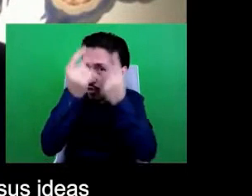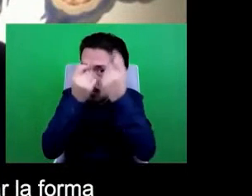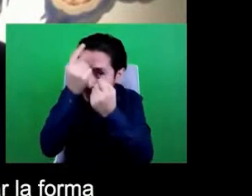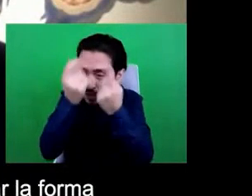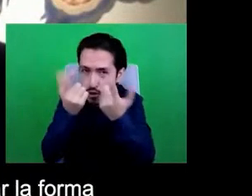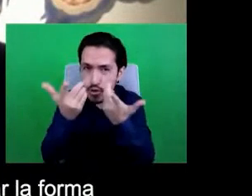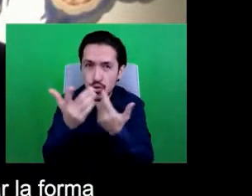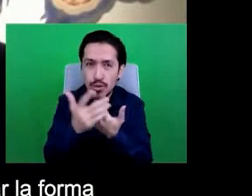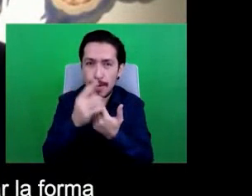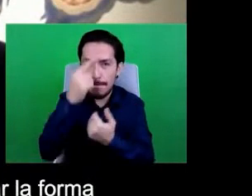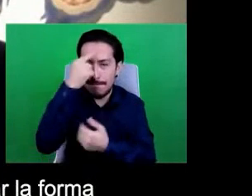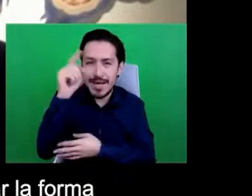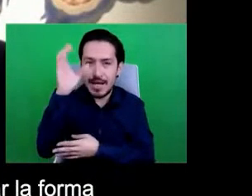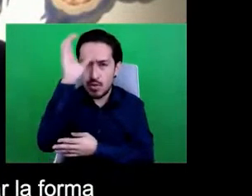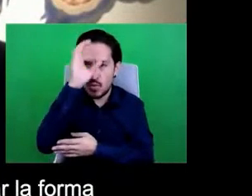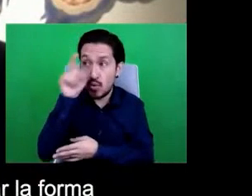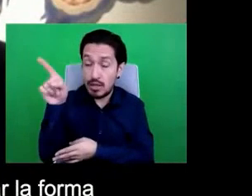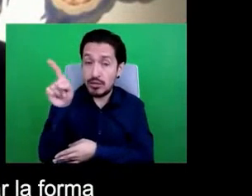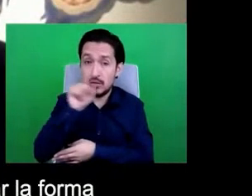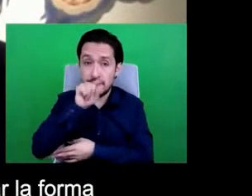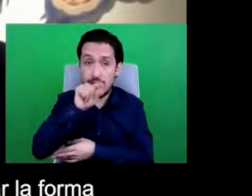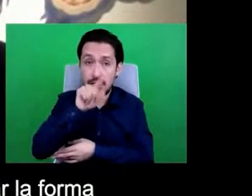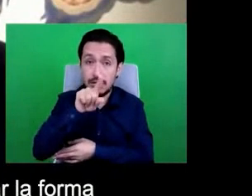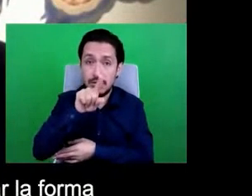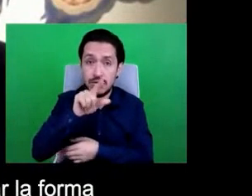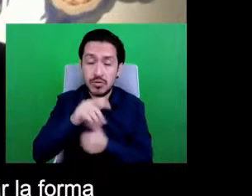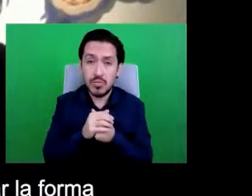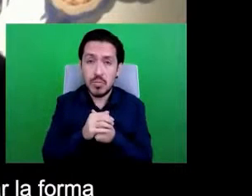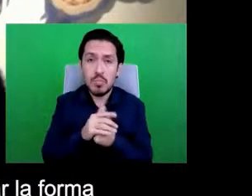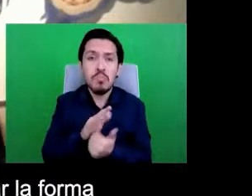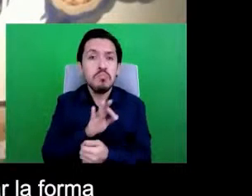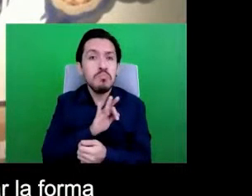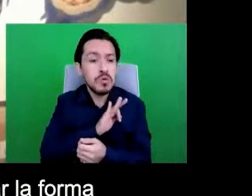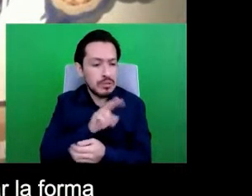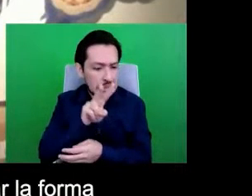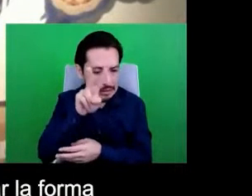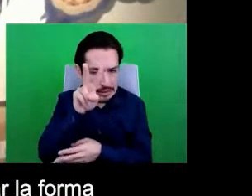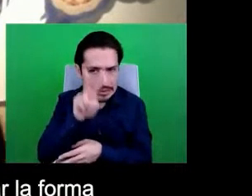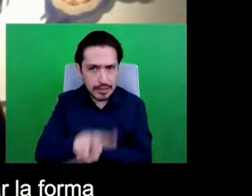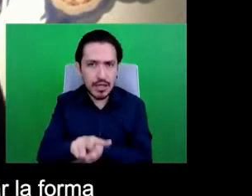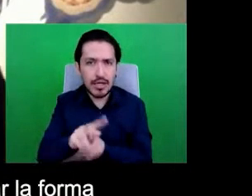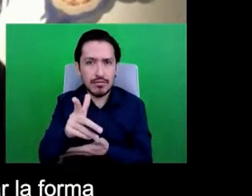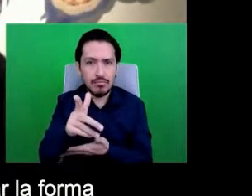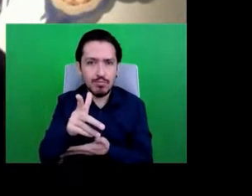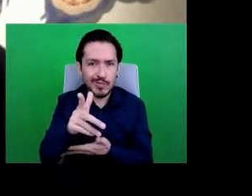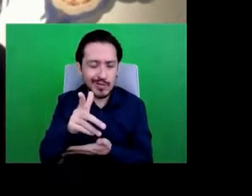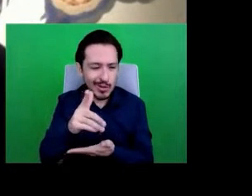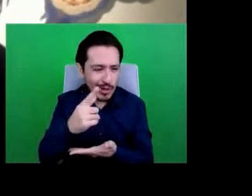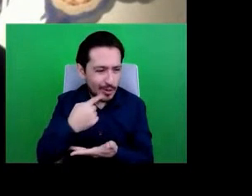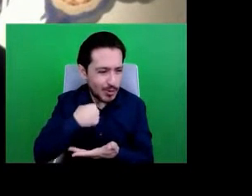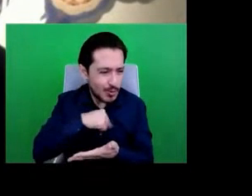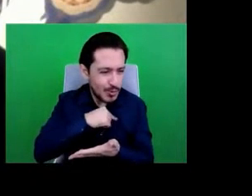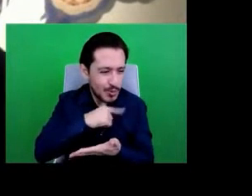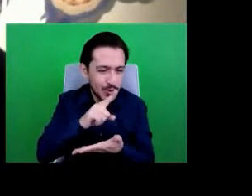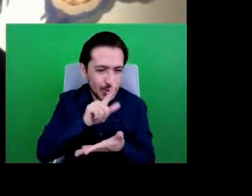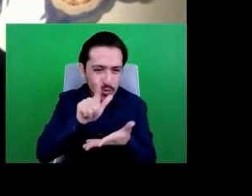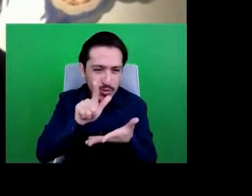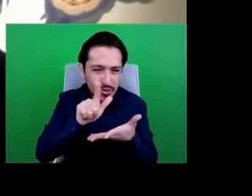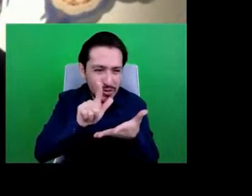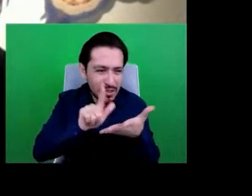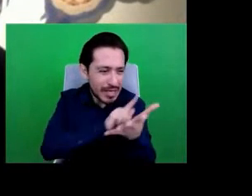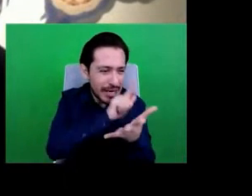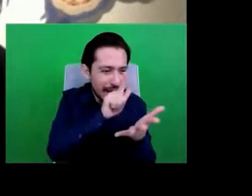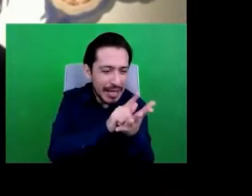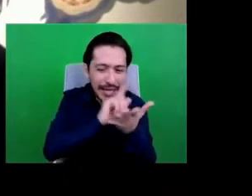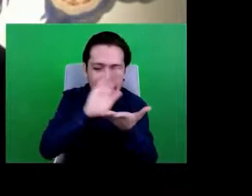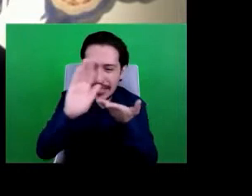políticas en Jalisco pueden tener un gran impacto en cambiar la forma en la que nosotros generamos política en todo el mundo.